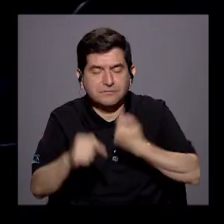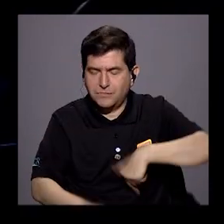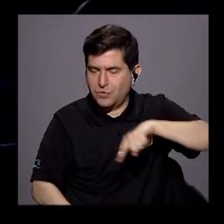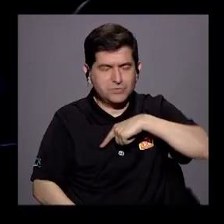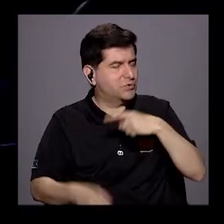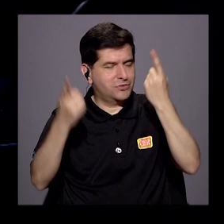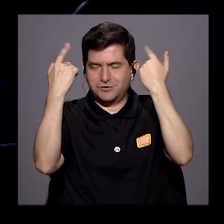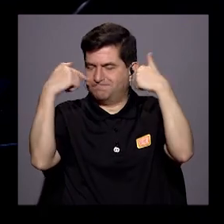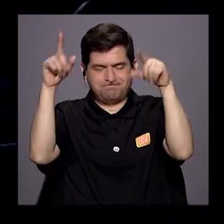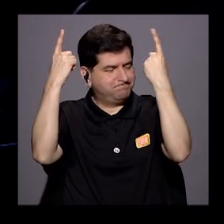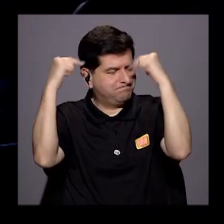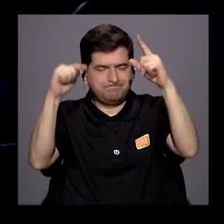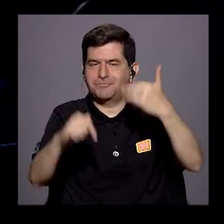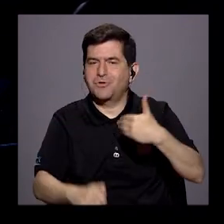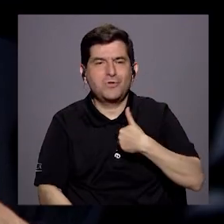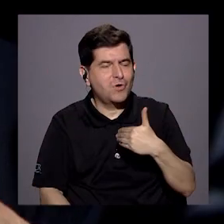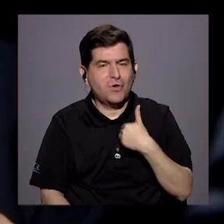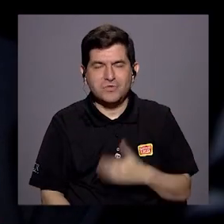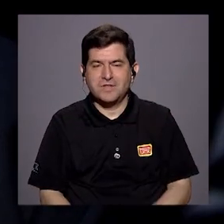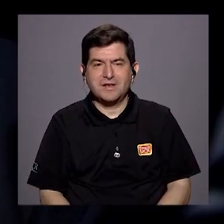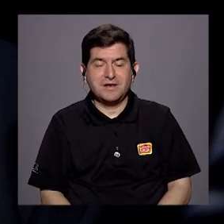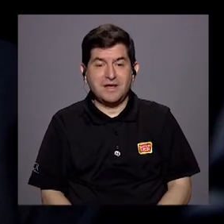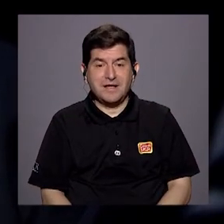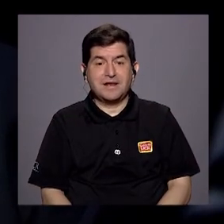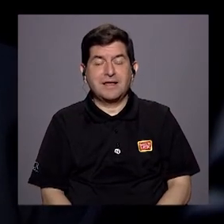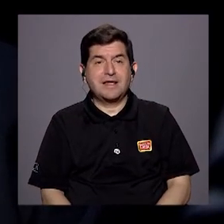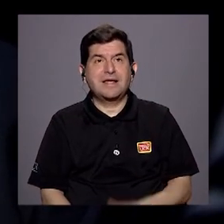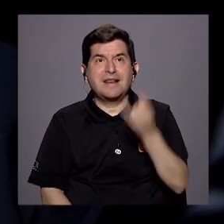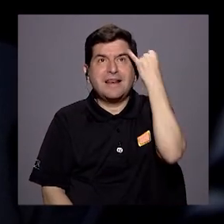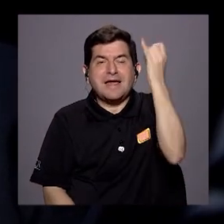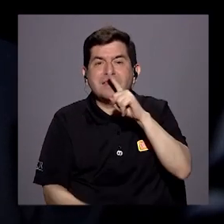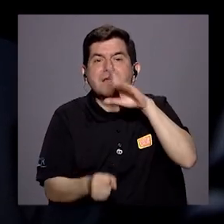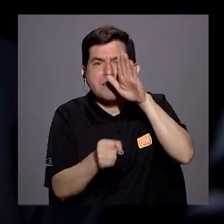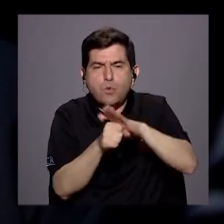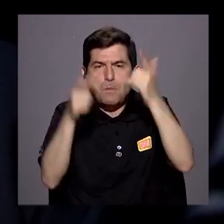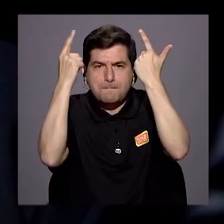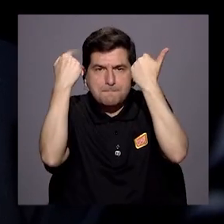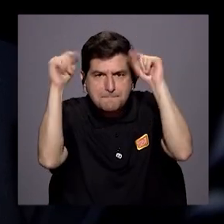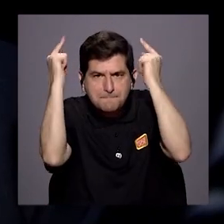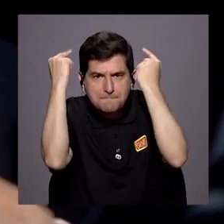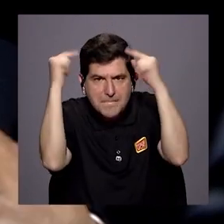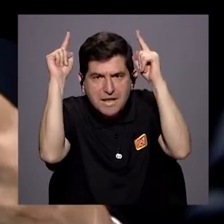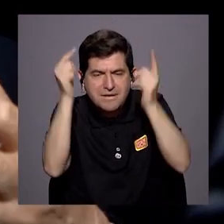no somos eficientes no tenemos apego a la eficiencia